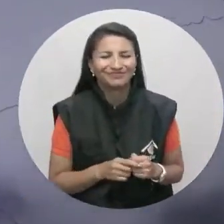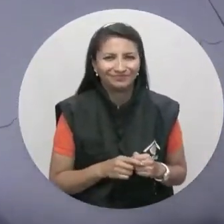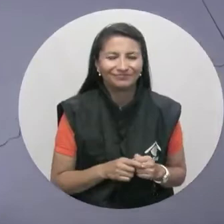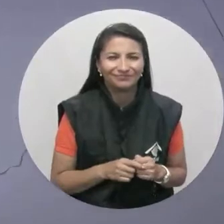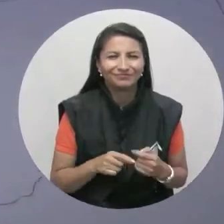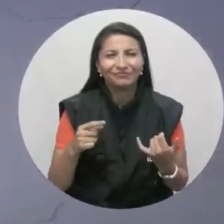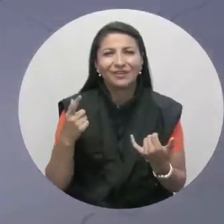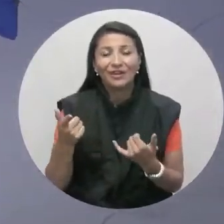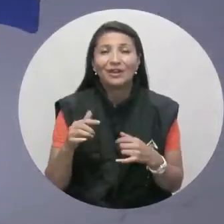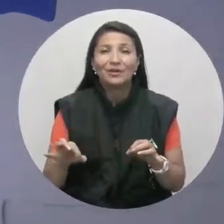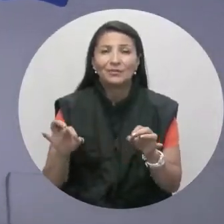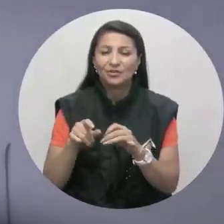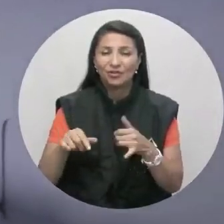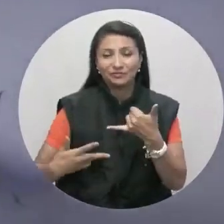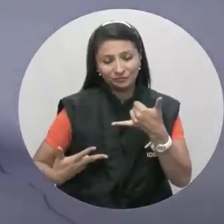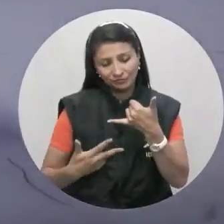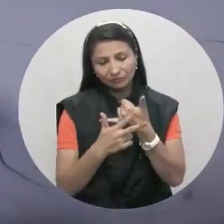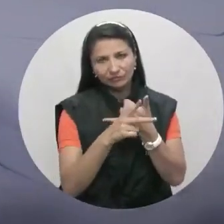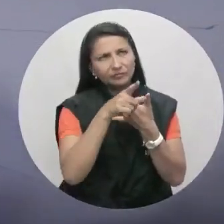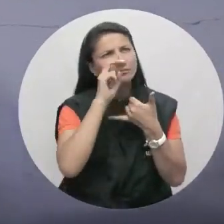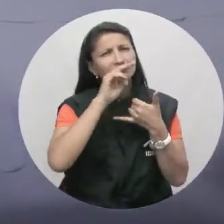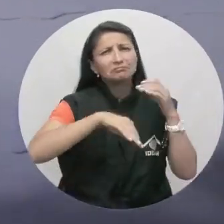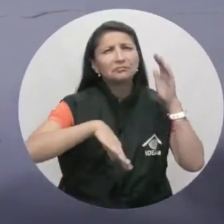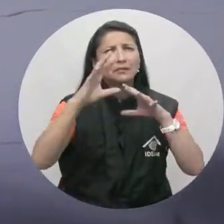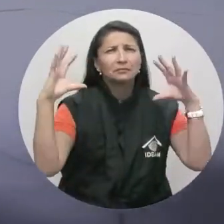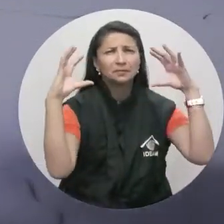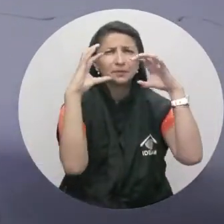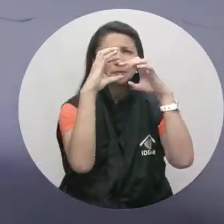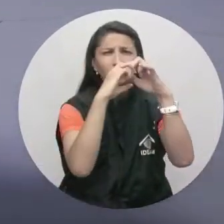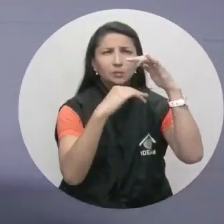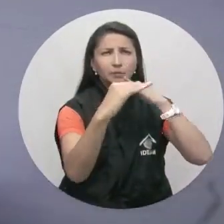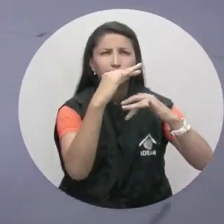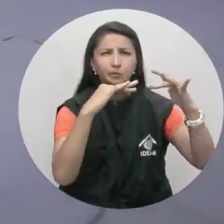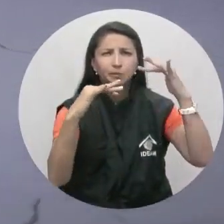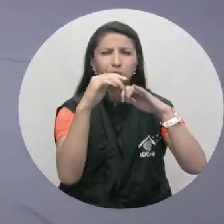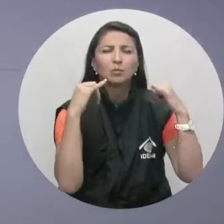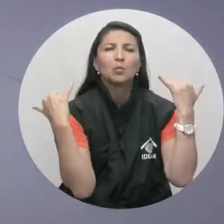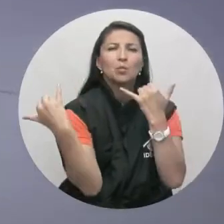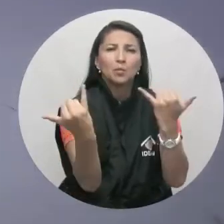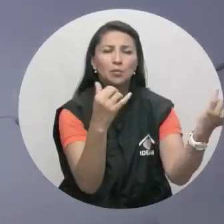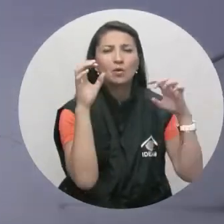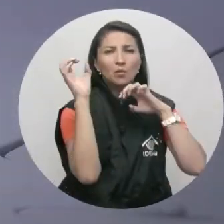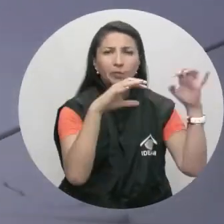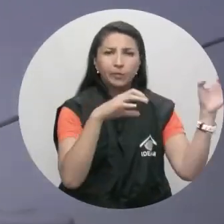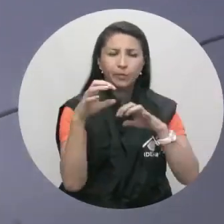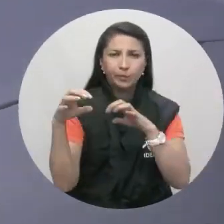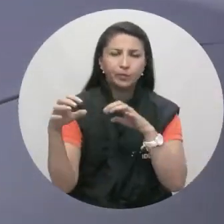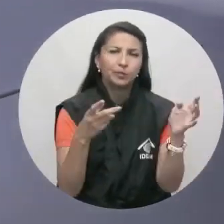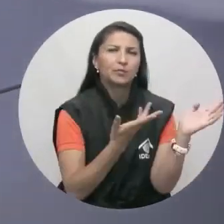Desde la zona andina tenemos un aumento de la capa de nubes en amplios sectores de la región con lluvias en el centro y norte de